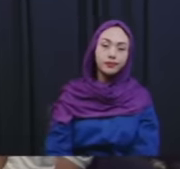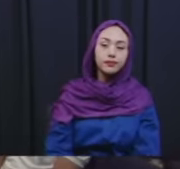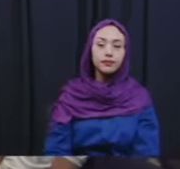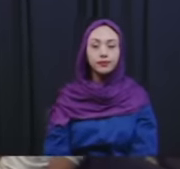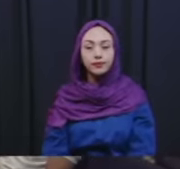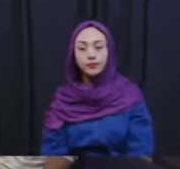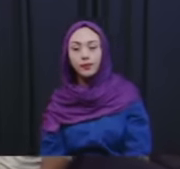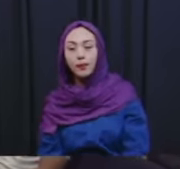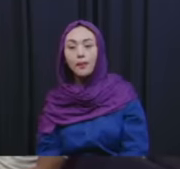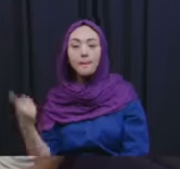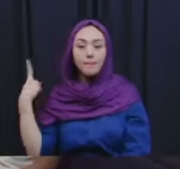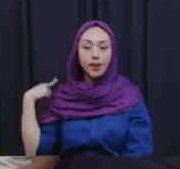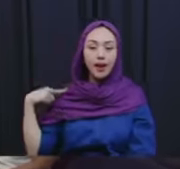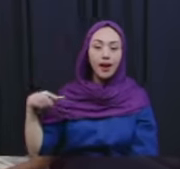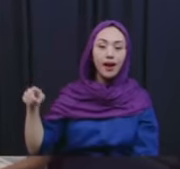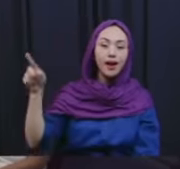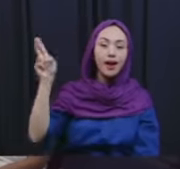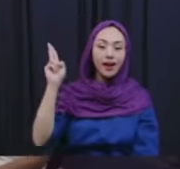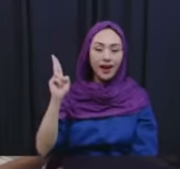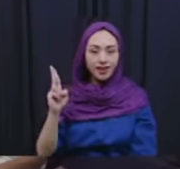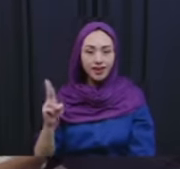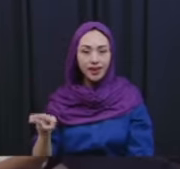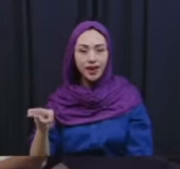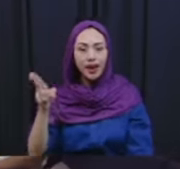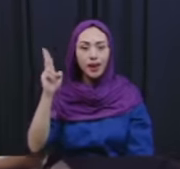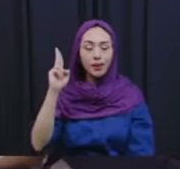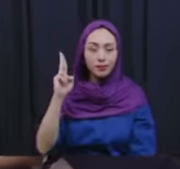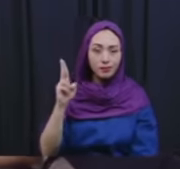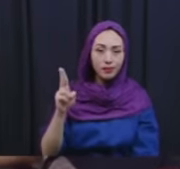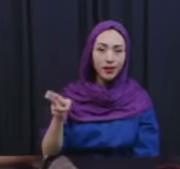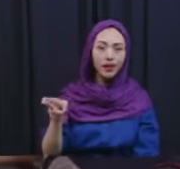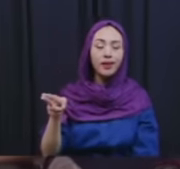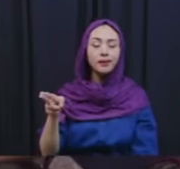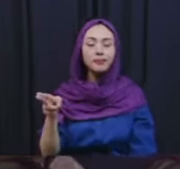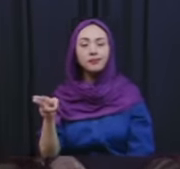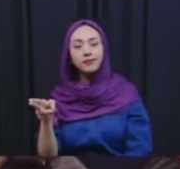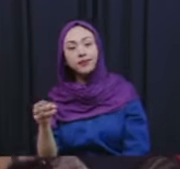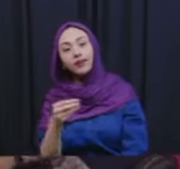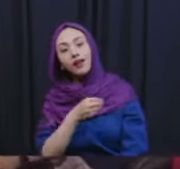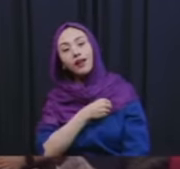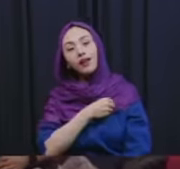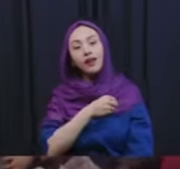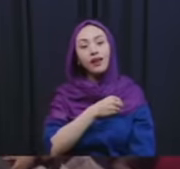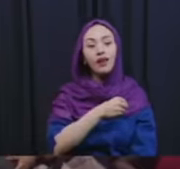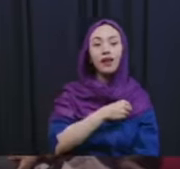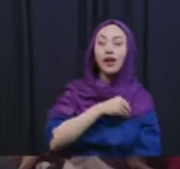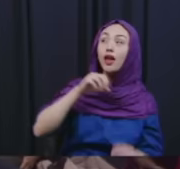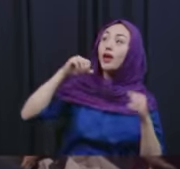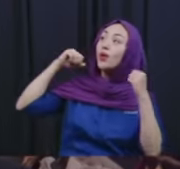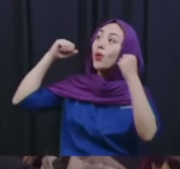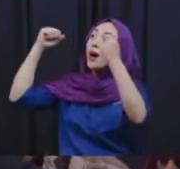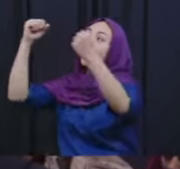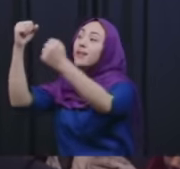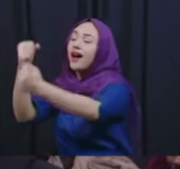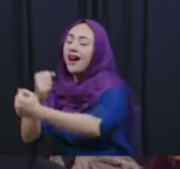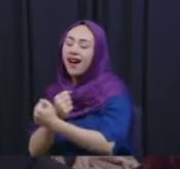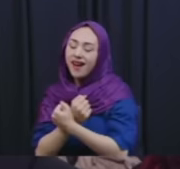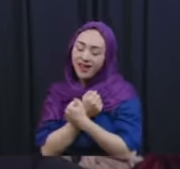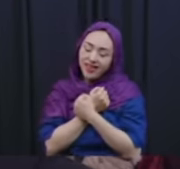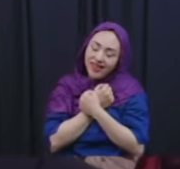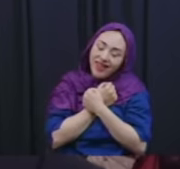de para siempre quiero